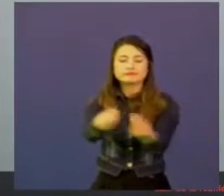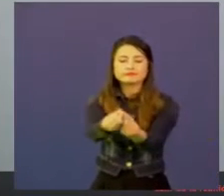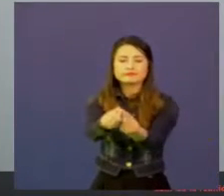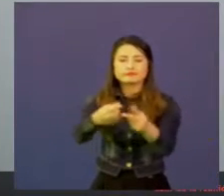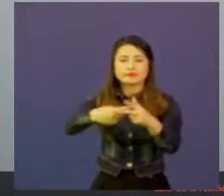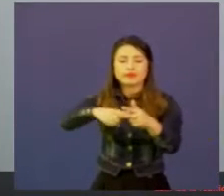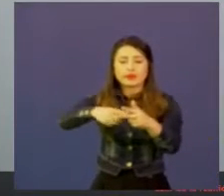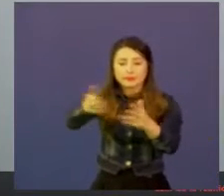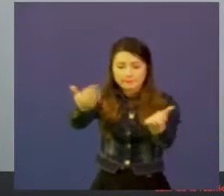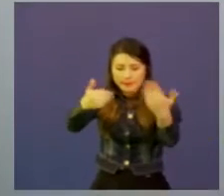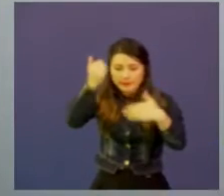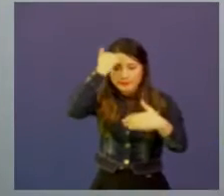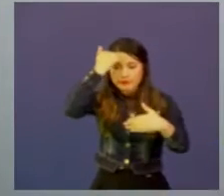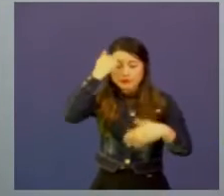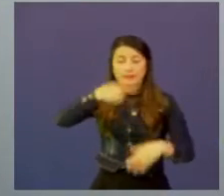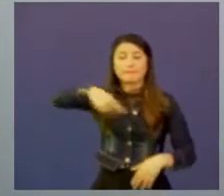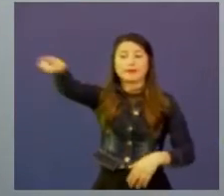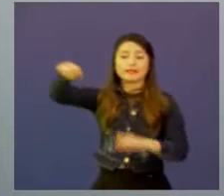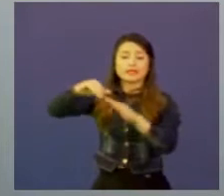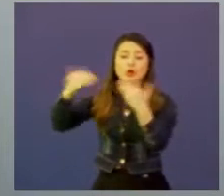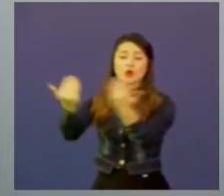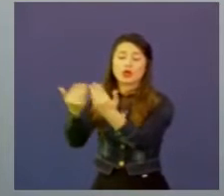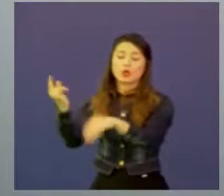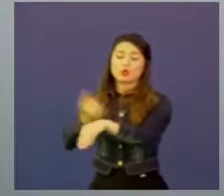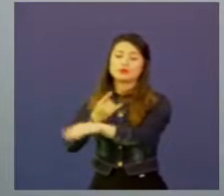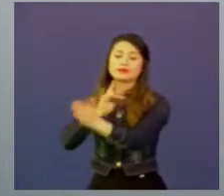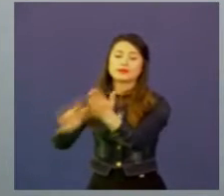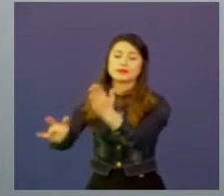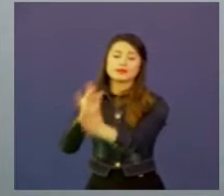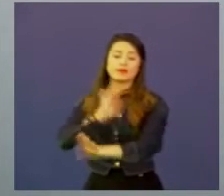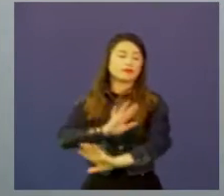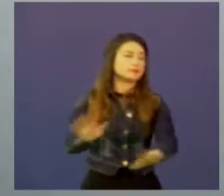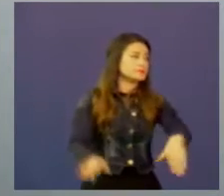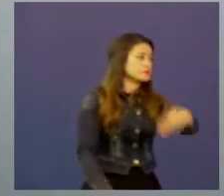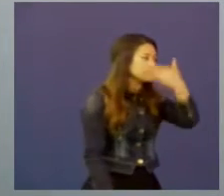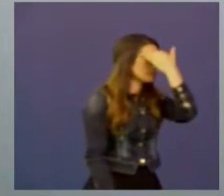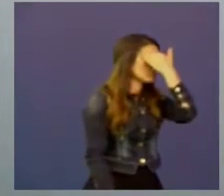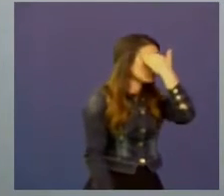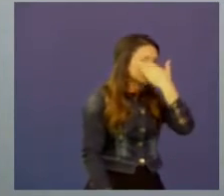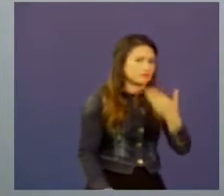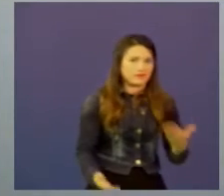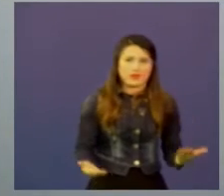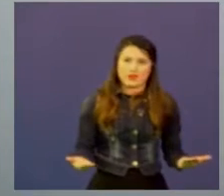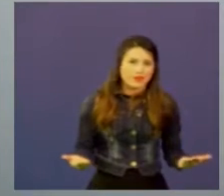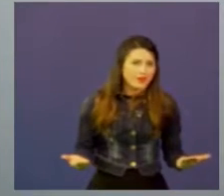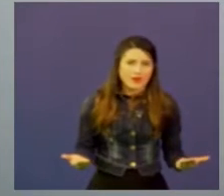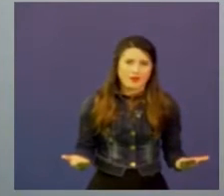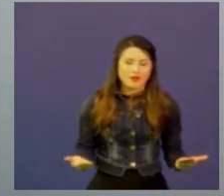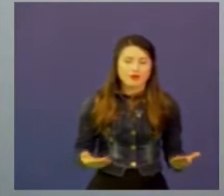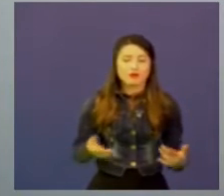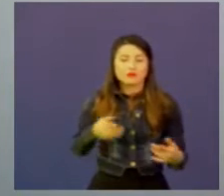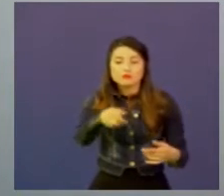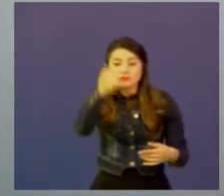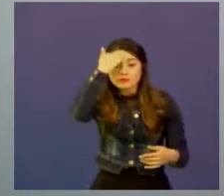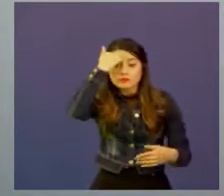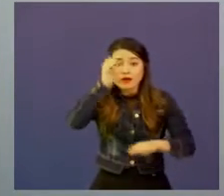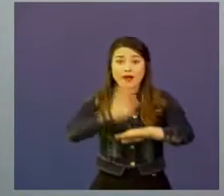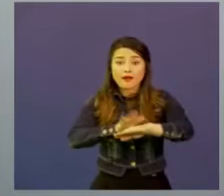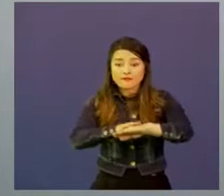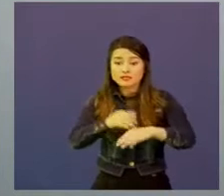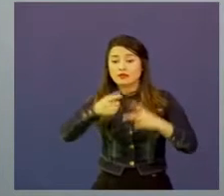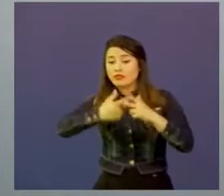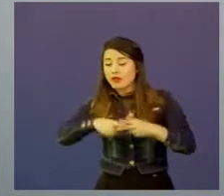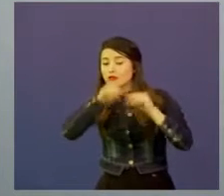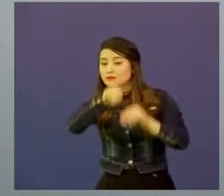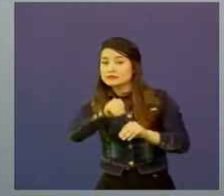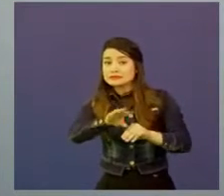utilicen las tabletas de esta forma, no. Ellos requieren un acompañamiento, requieren una ayuda, requieren que se les facilite el proceso. El hecho de tener la